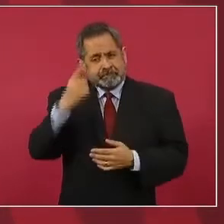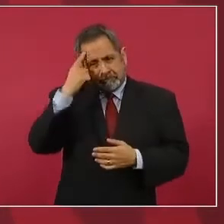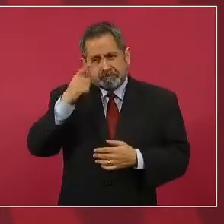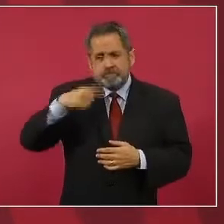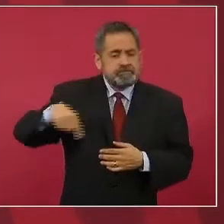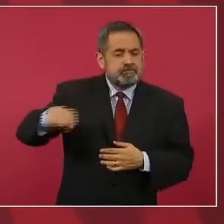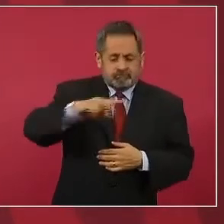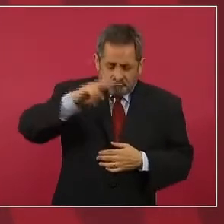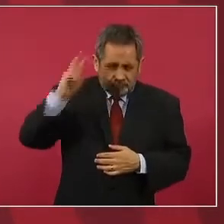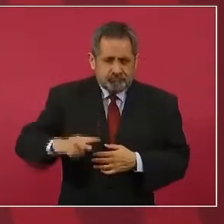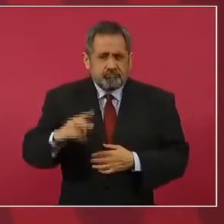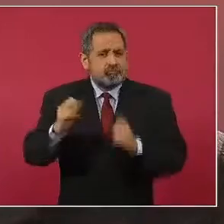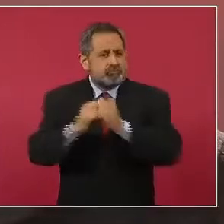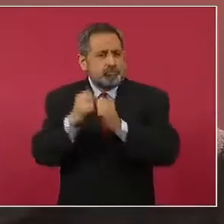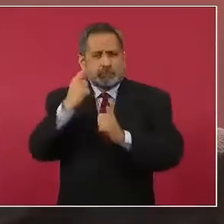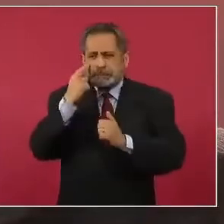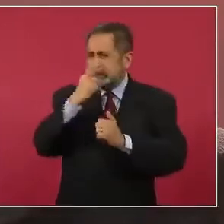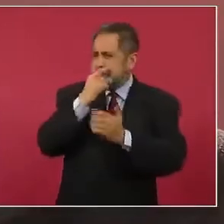independientemente del resultado,